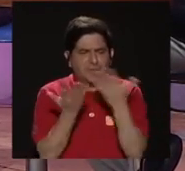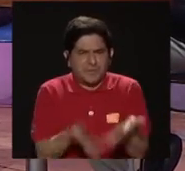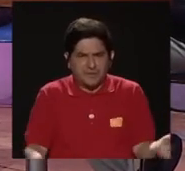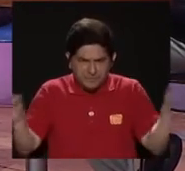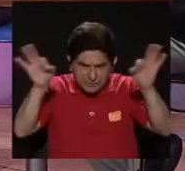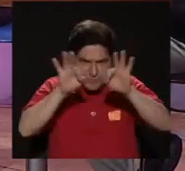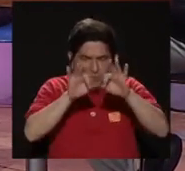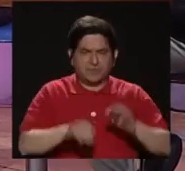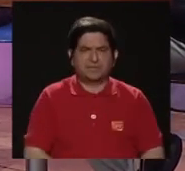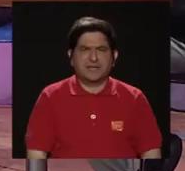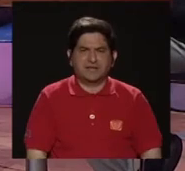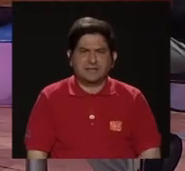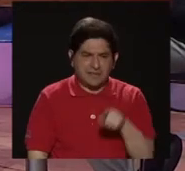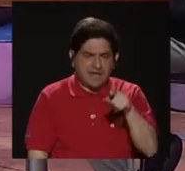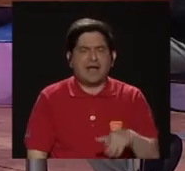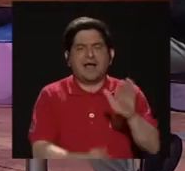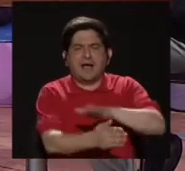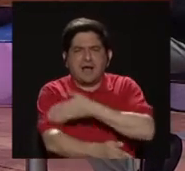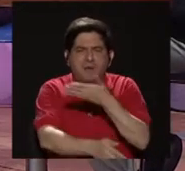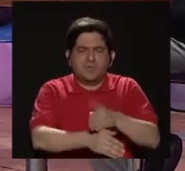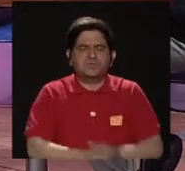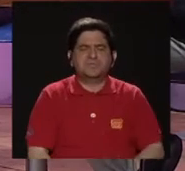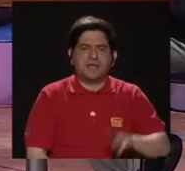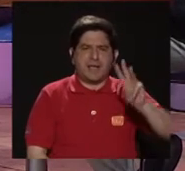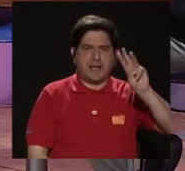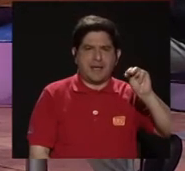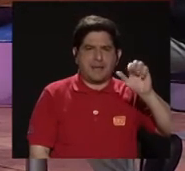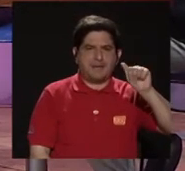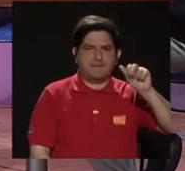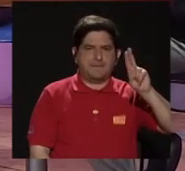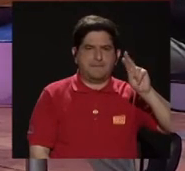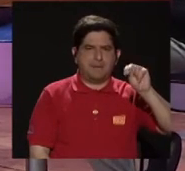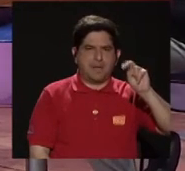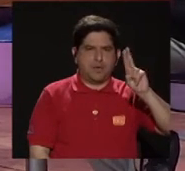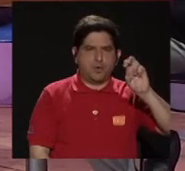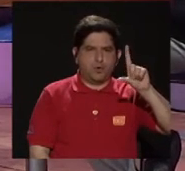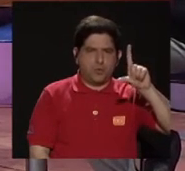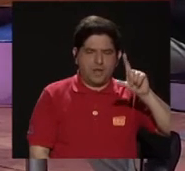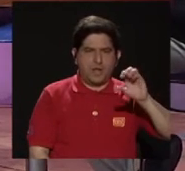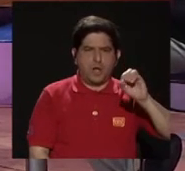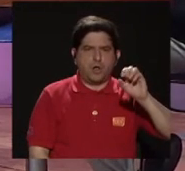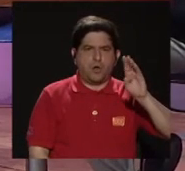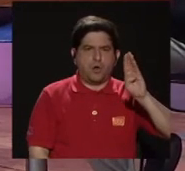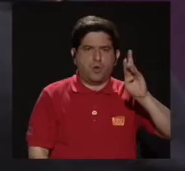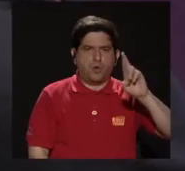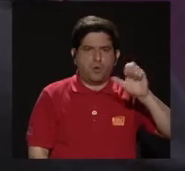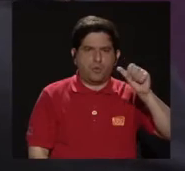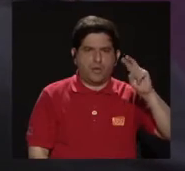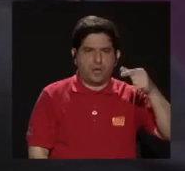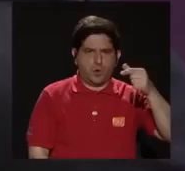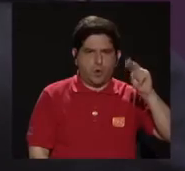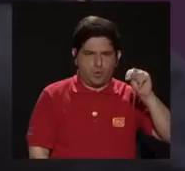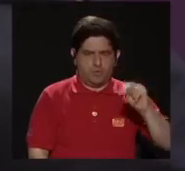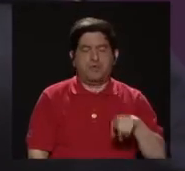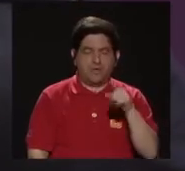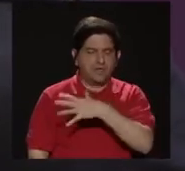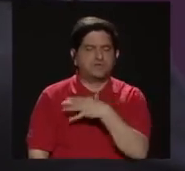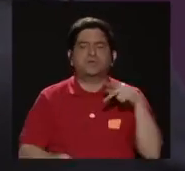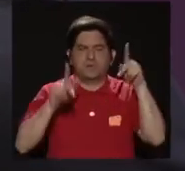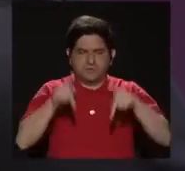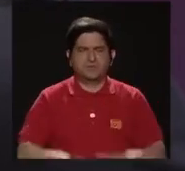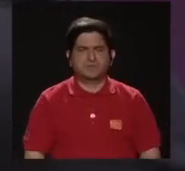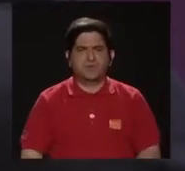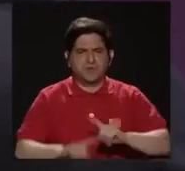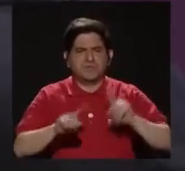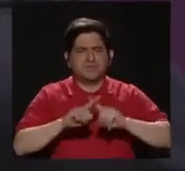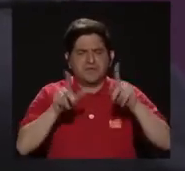de del mediometraje es la música de Manuel Obregón, que da un ambiente emocional bellísimo y que también gustó mucho a la gente. Hay muchos artistas que